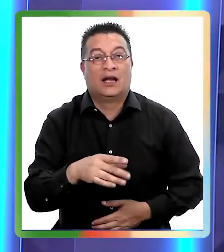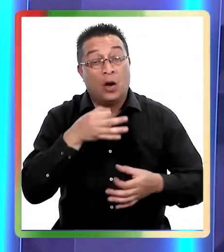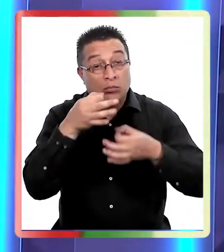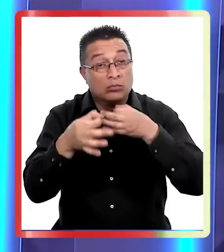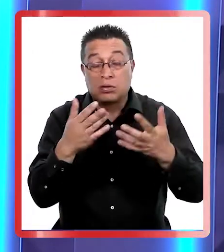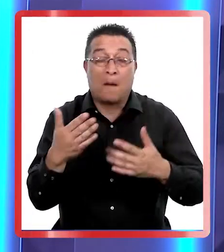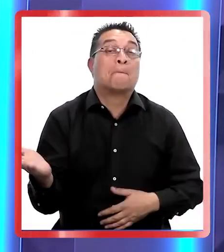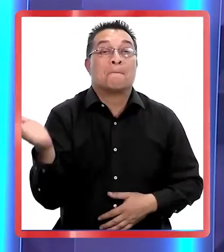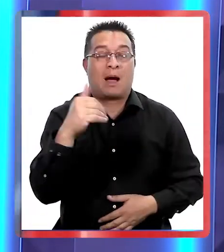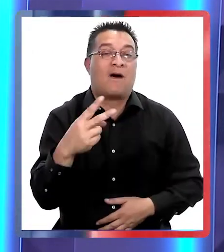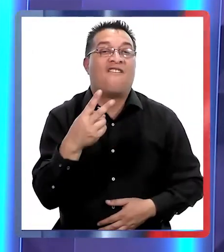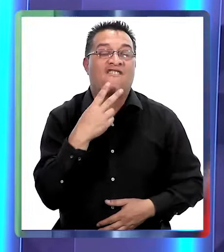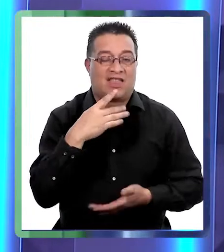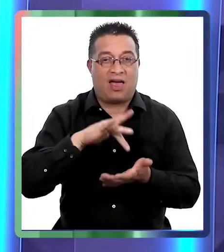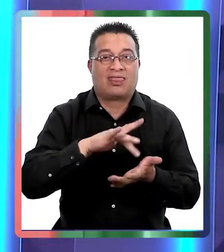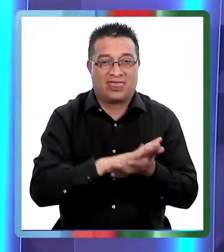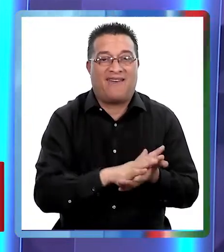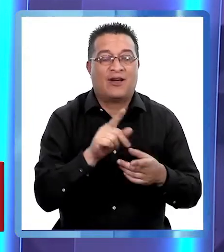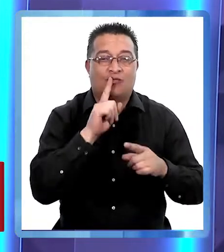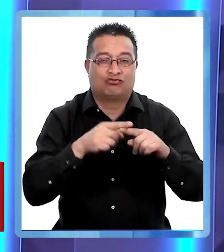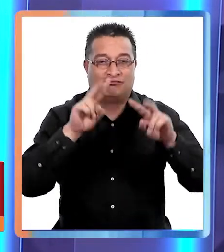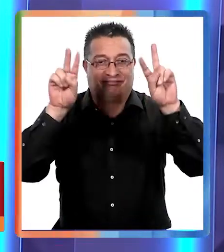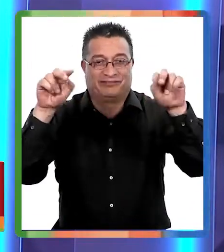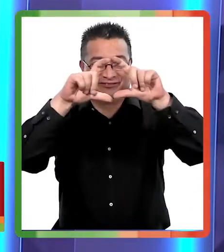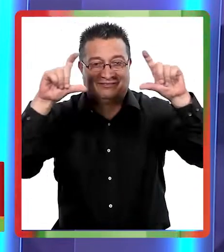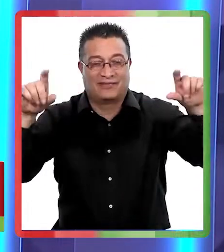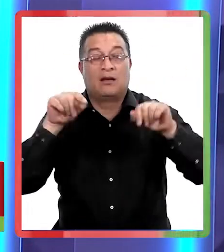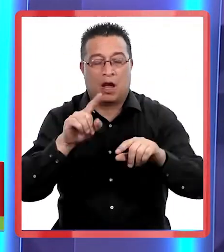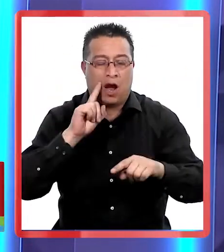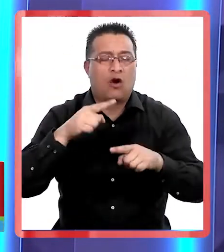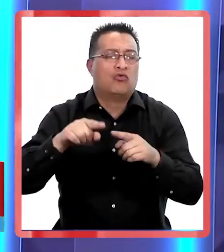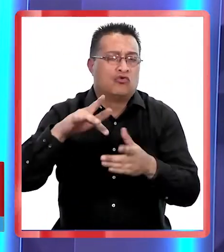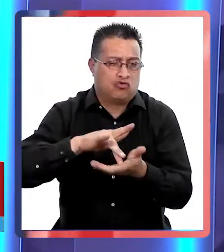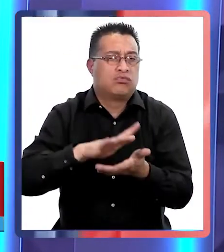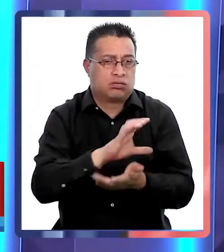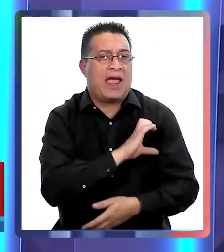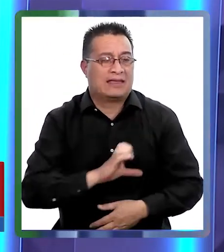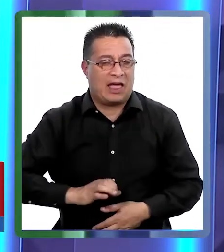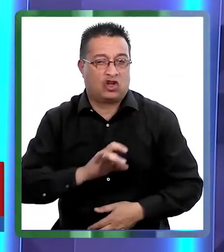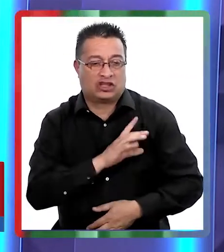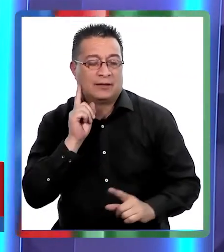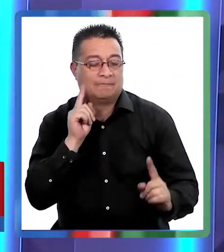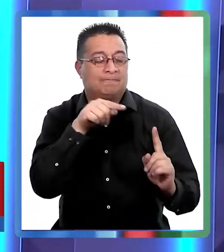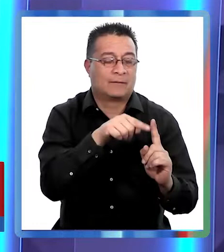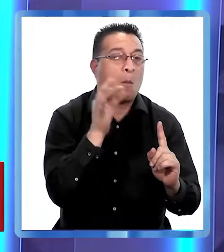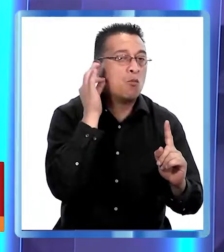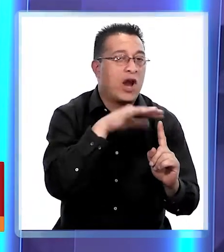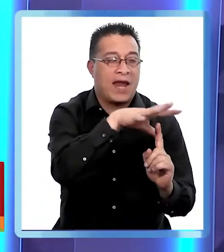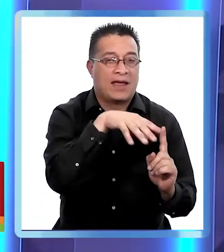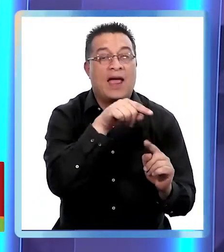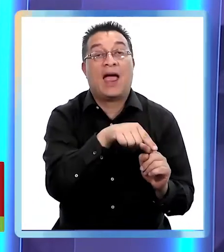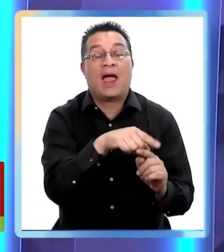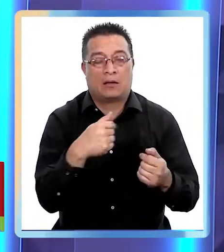El lema fue "Vamos por la vida que nos deben", una frase que da cuenta de tantos pendientes del Estado de Chile con las mujeres. En